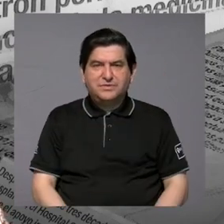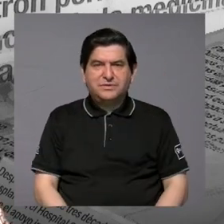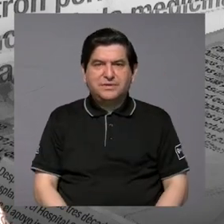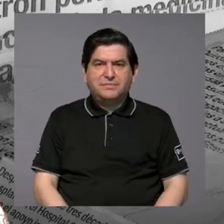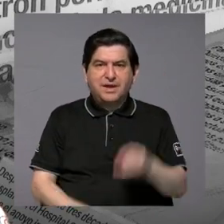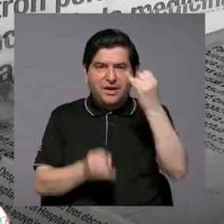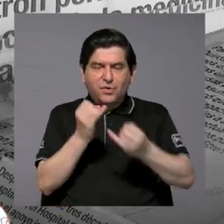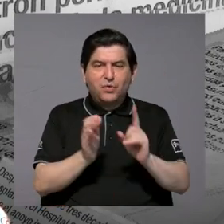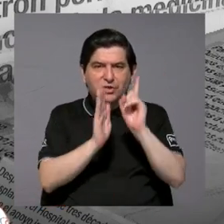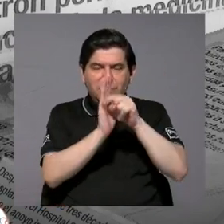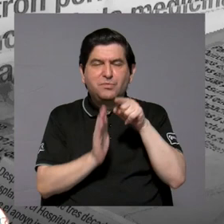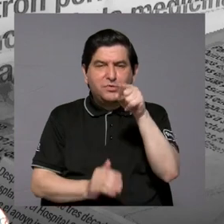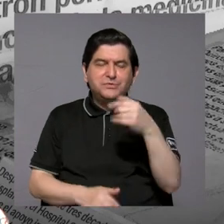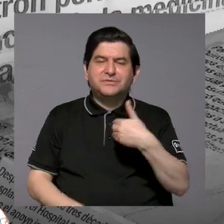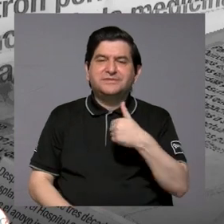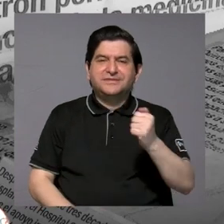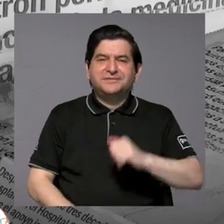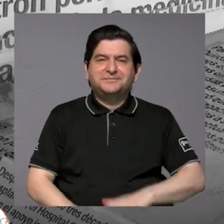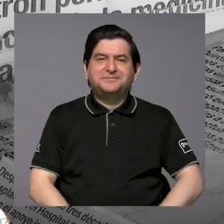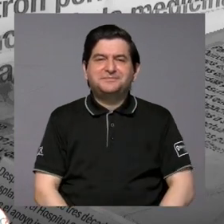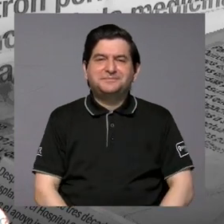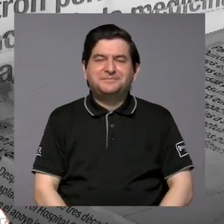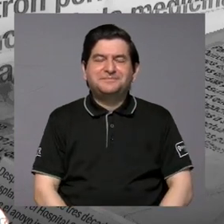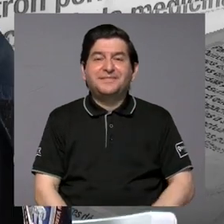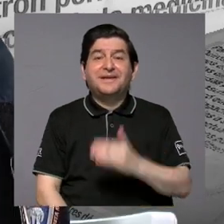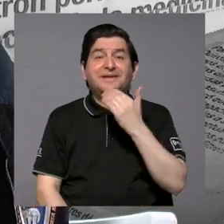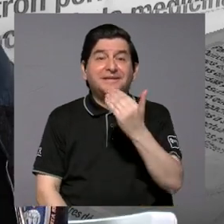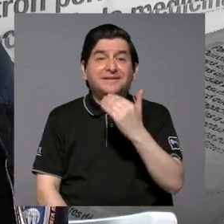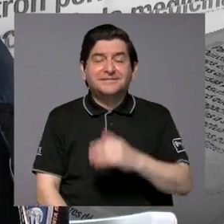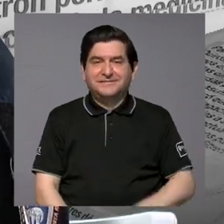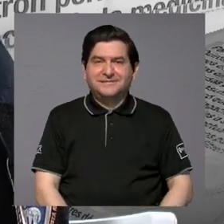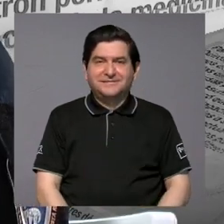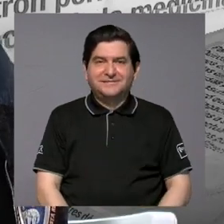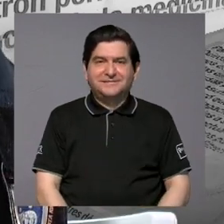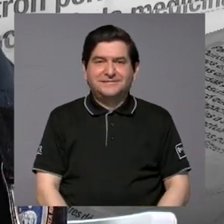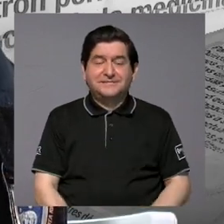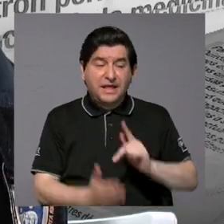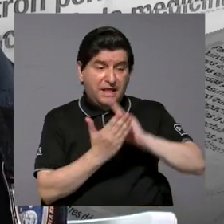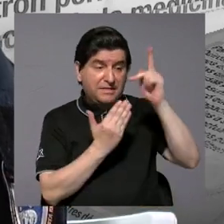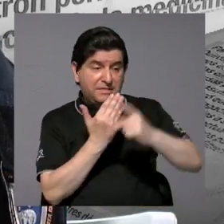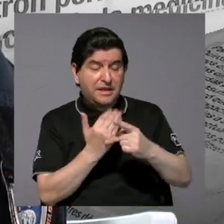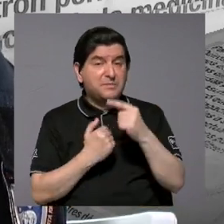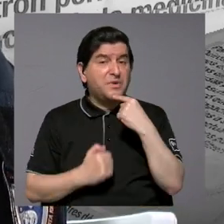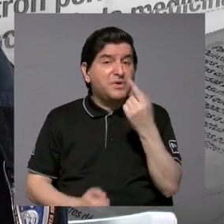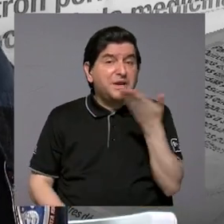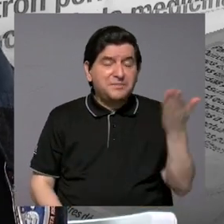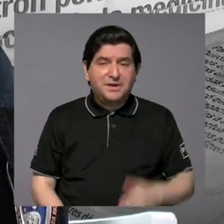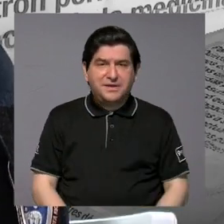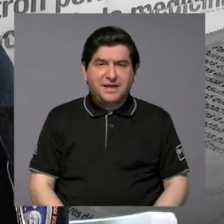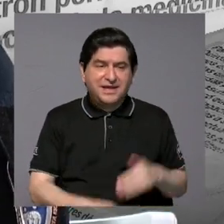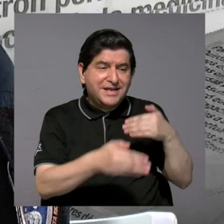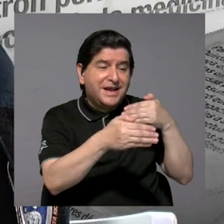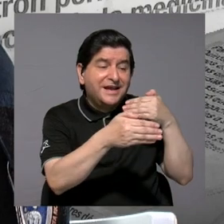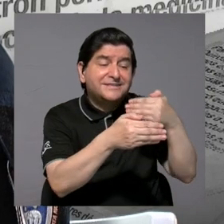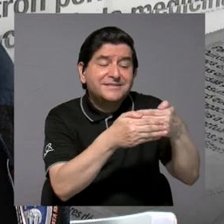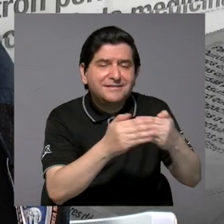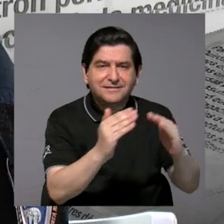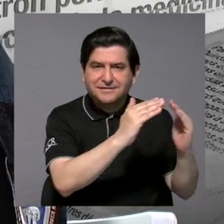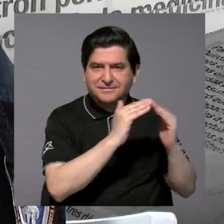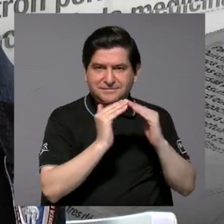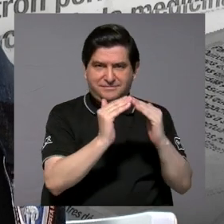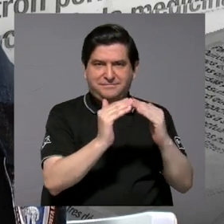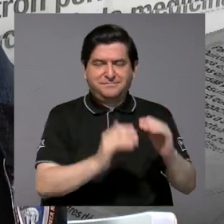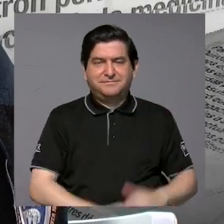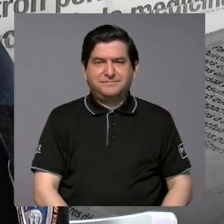minuto de este bloque se lo dejo Gracias del programa lo que puedo decir es que el programa se acerca a la comunidad